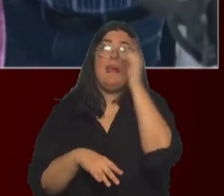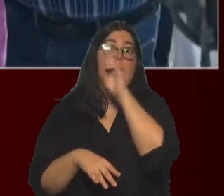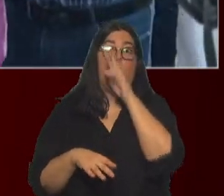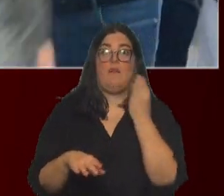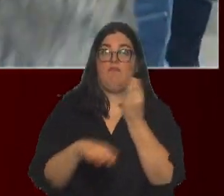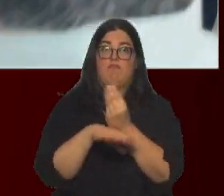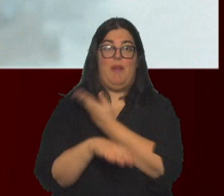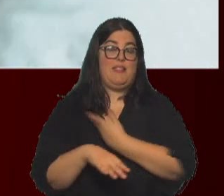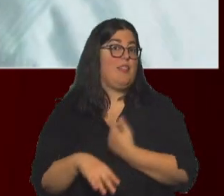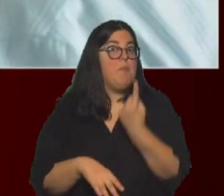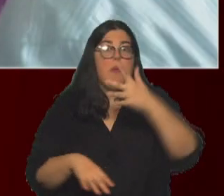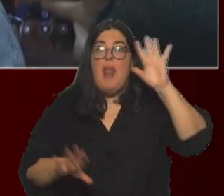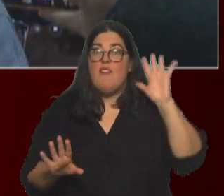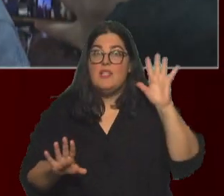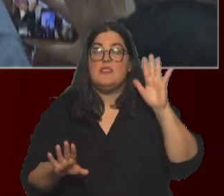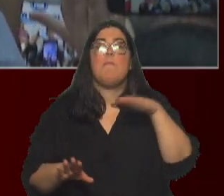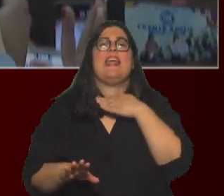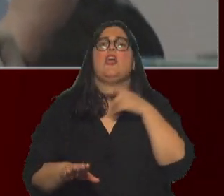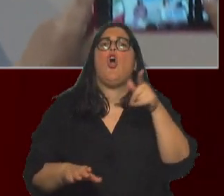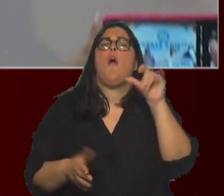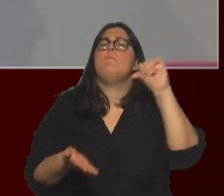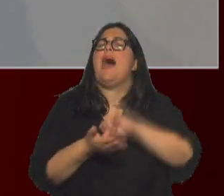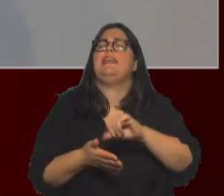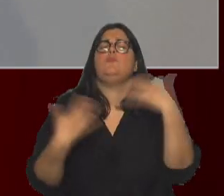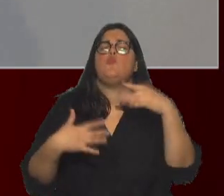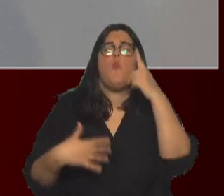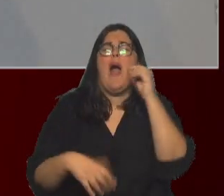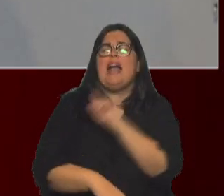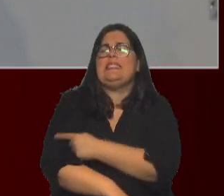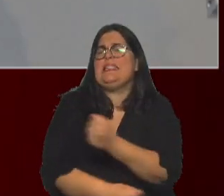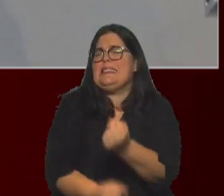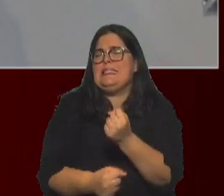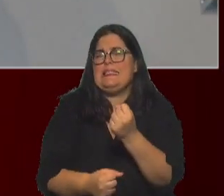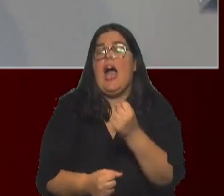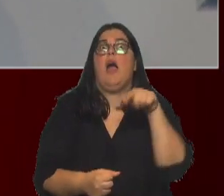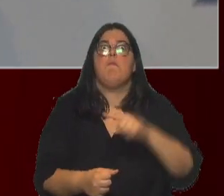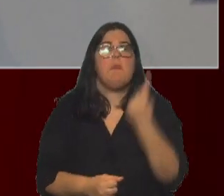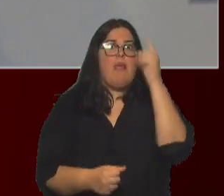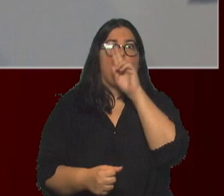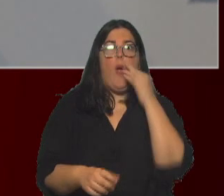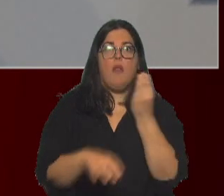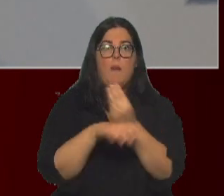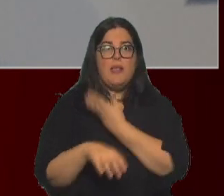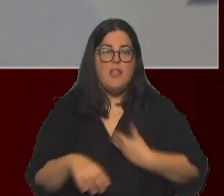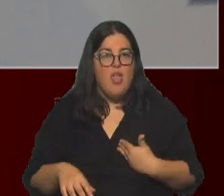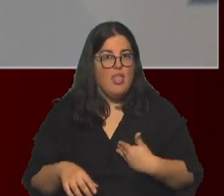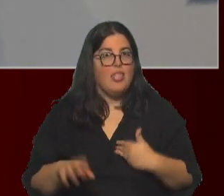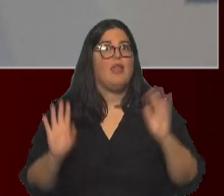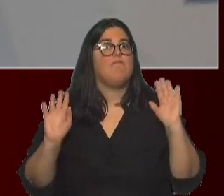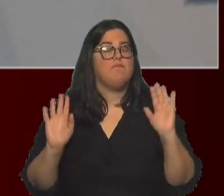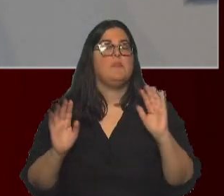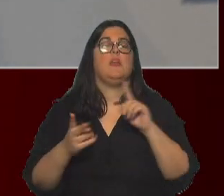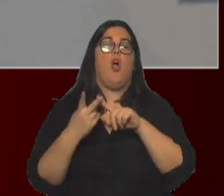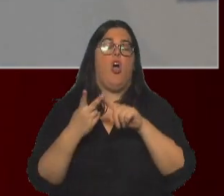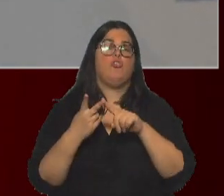país por primera vez. Muy machista, ¿no? Sí, claro. Por primera vez en la historia. Y lo otro es que, esto ya lo hemos comentado en otros informes, pero vale la pena